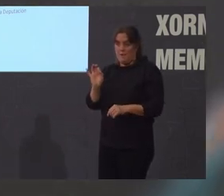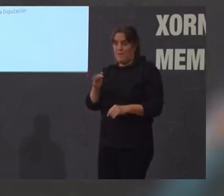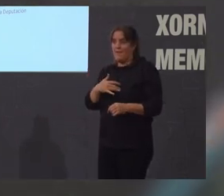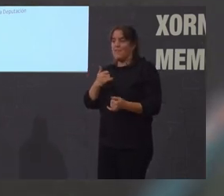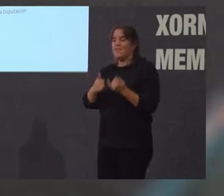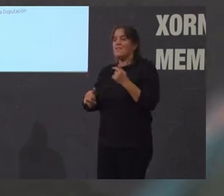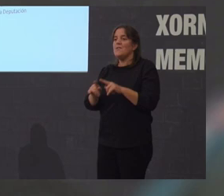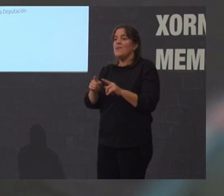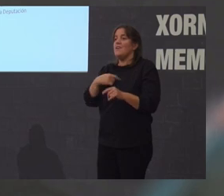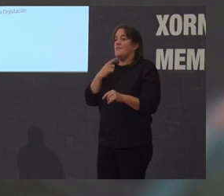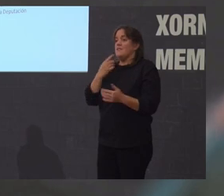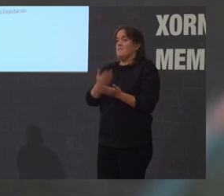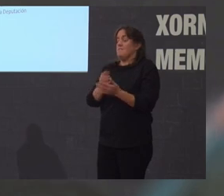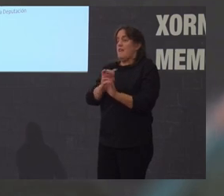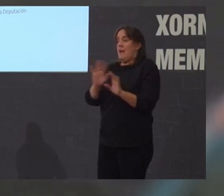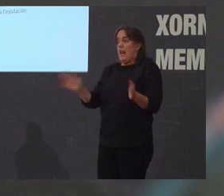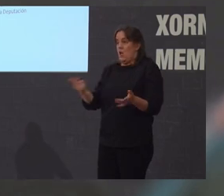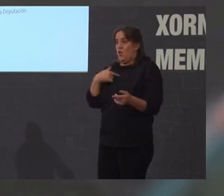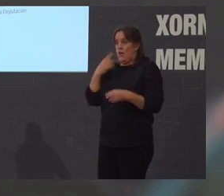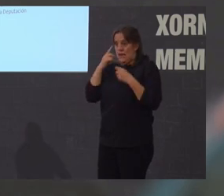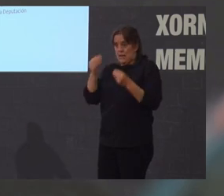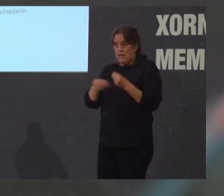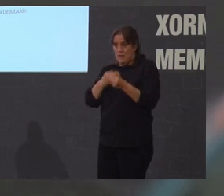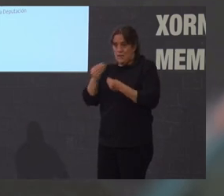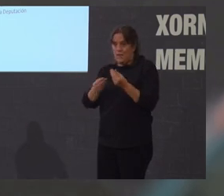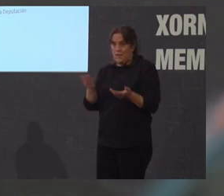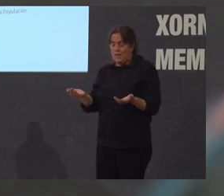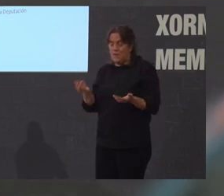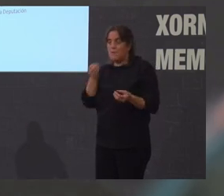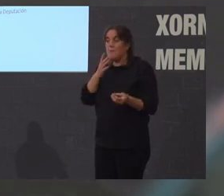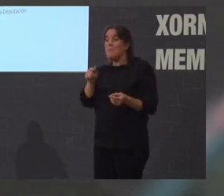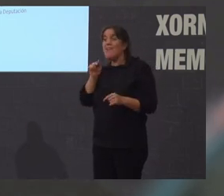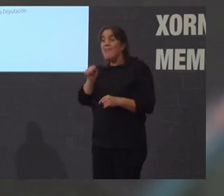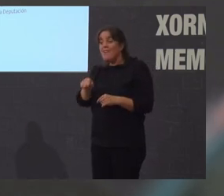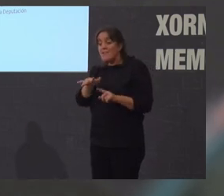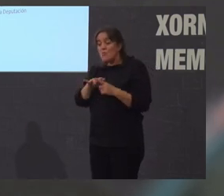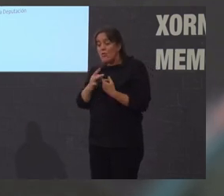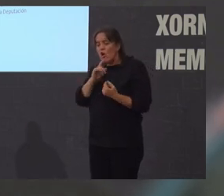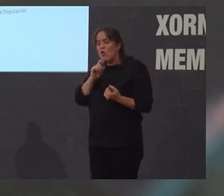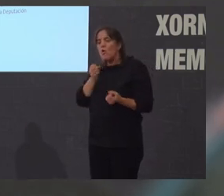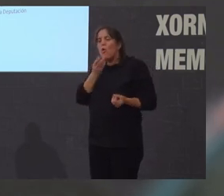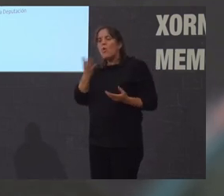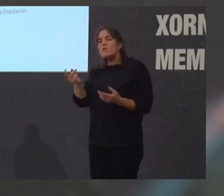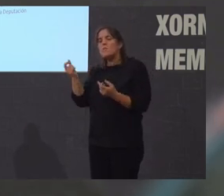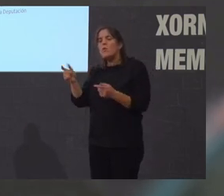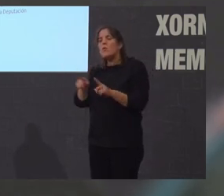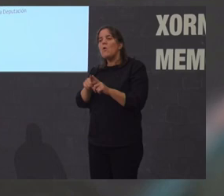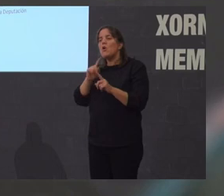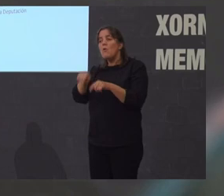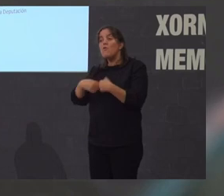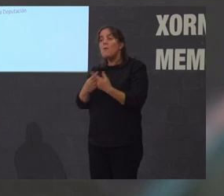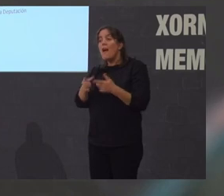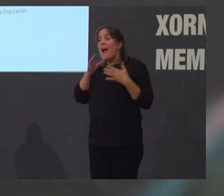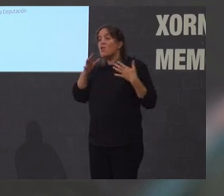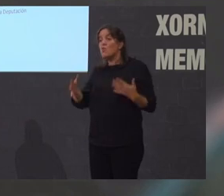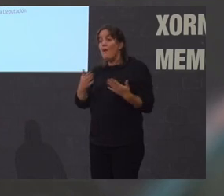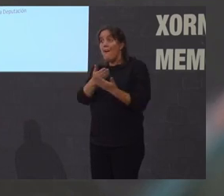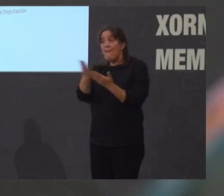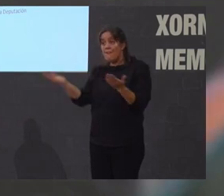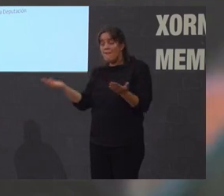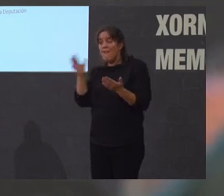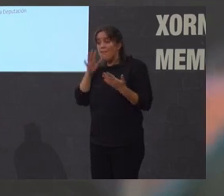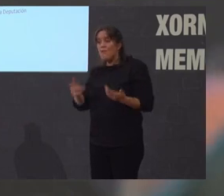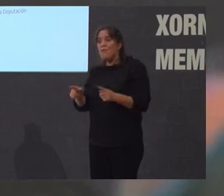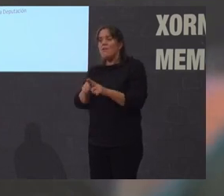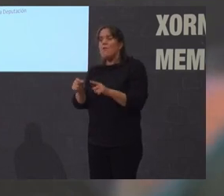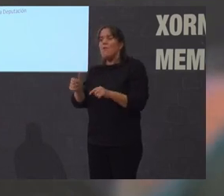Que acaba apareciendo lo que intentan hacer. Pero eso cuenta un poco también cómo estas familias ahora, en el presente,